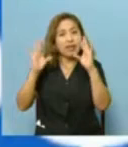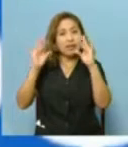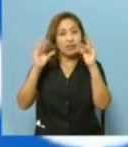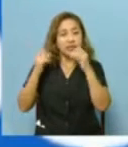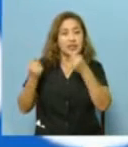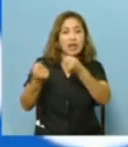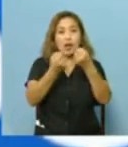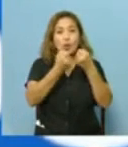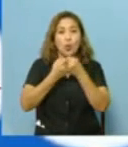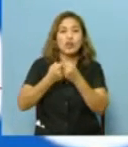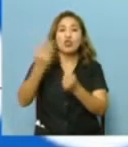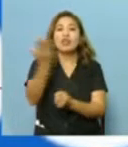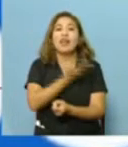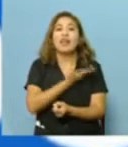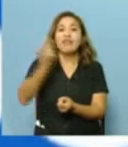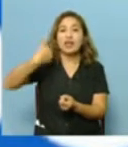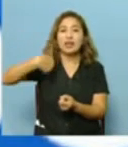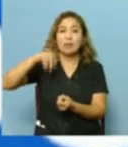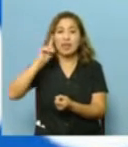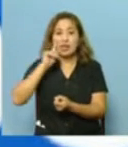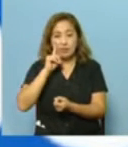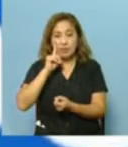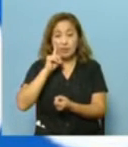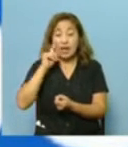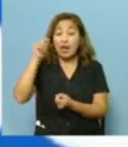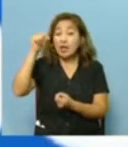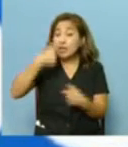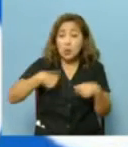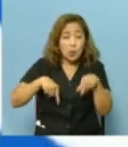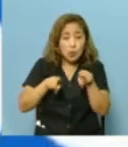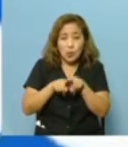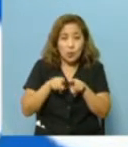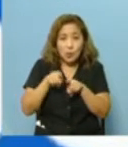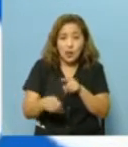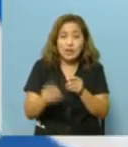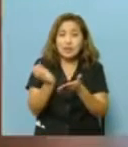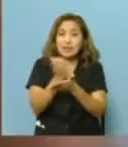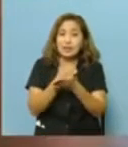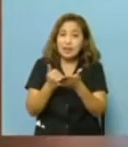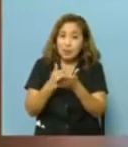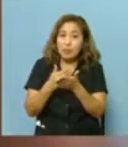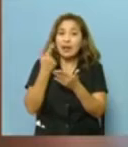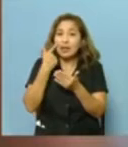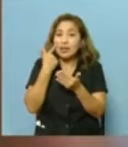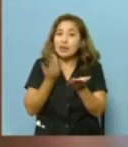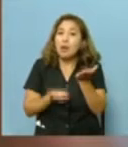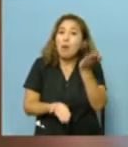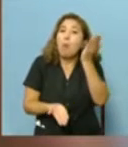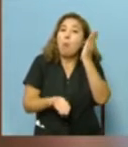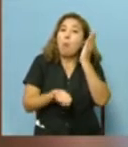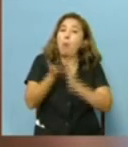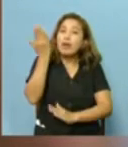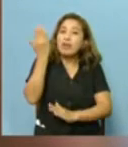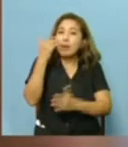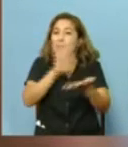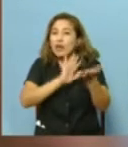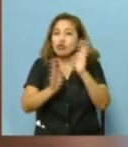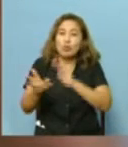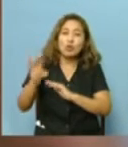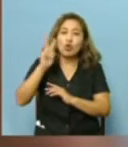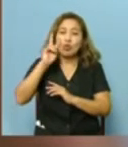acuerdo con el fondo monetario internacional aún así se espera una recuperación a mediados de